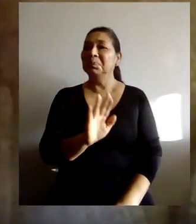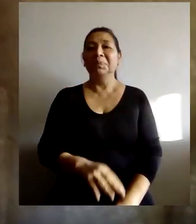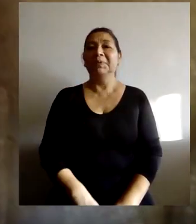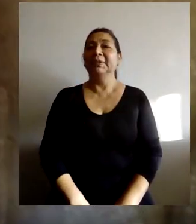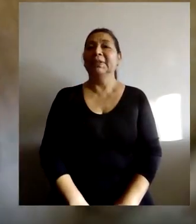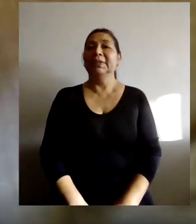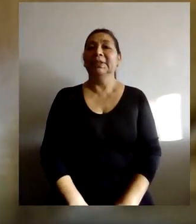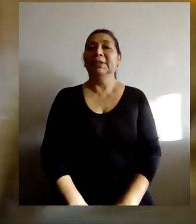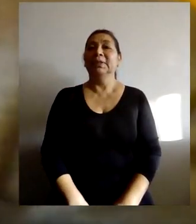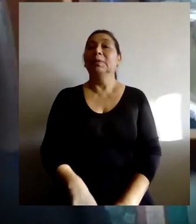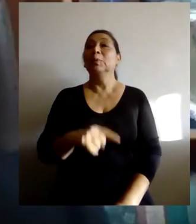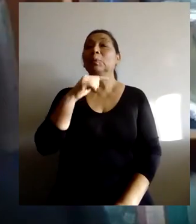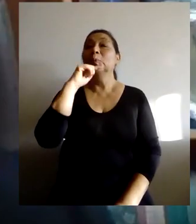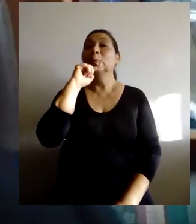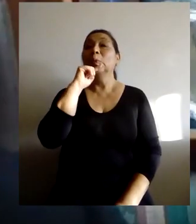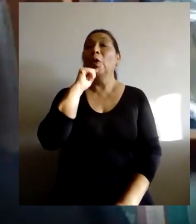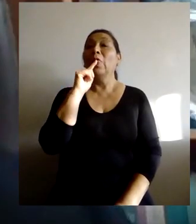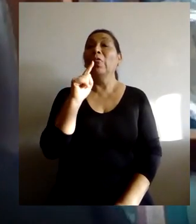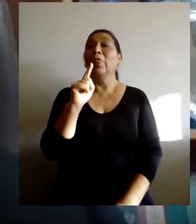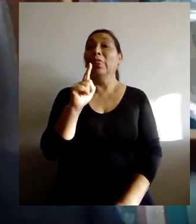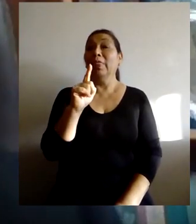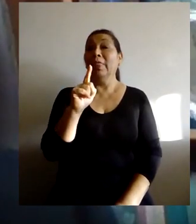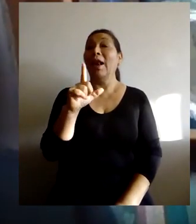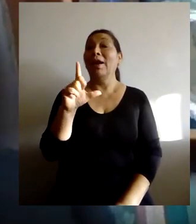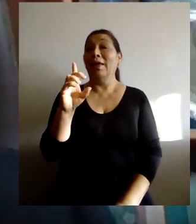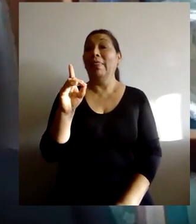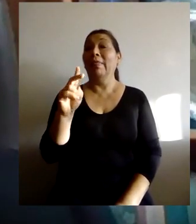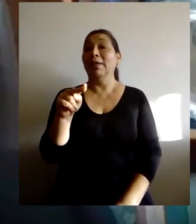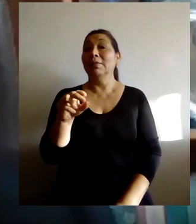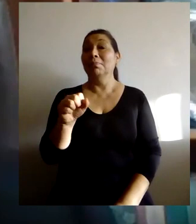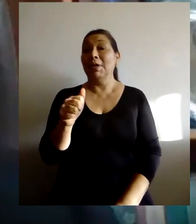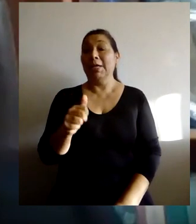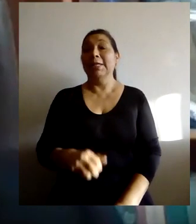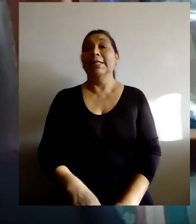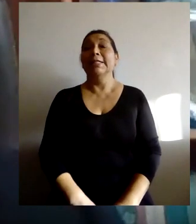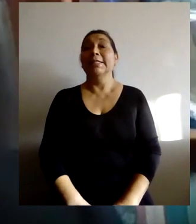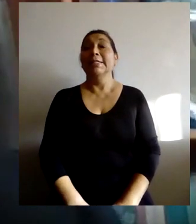ninguna, señor presidente. ¿La doctora Marianela Ledesma?